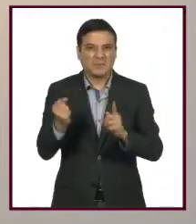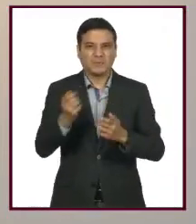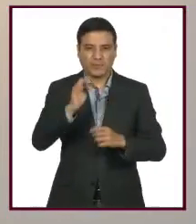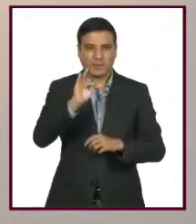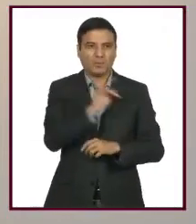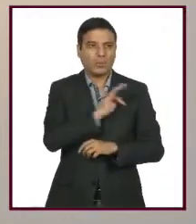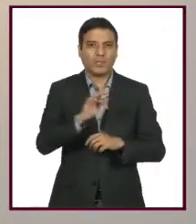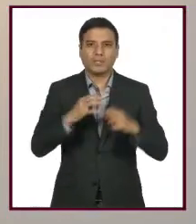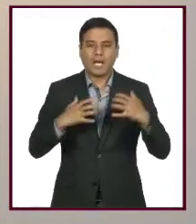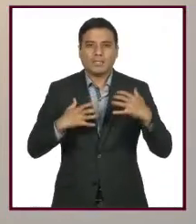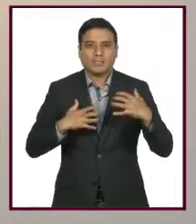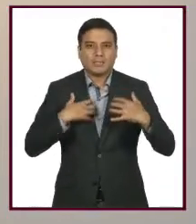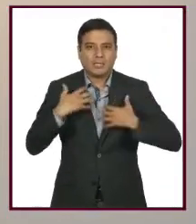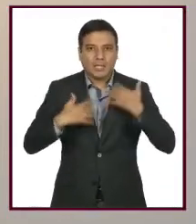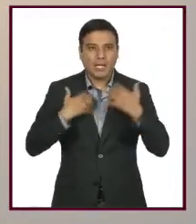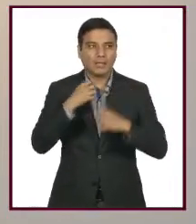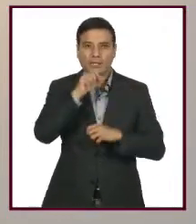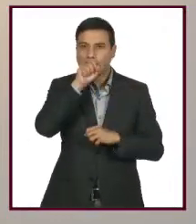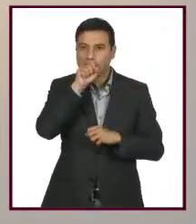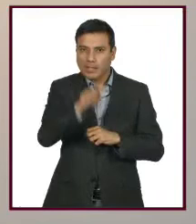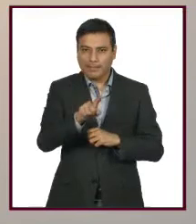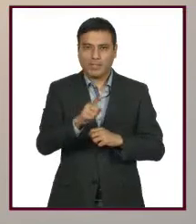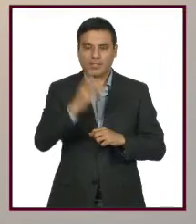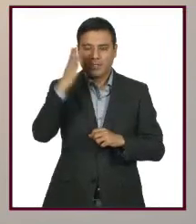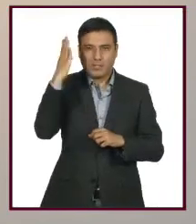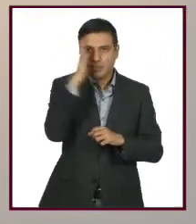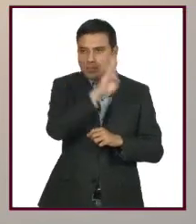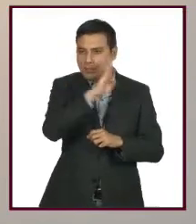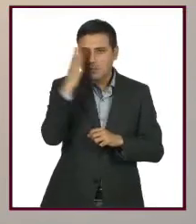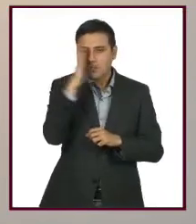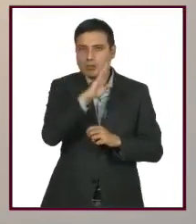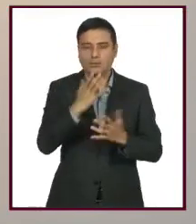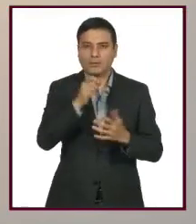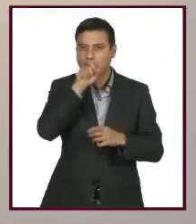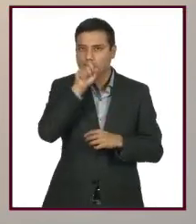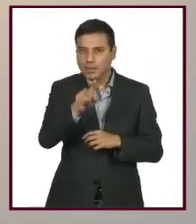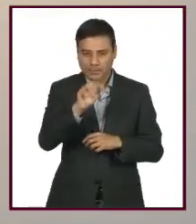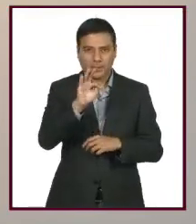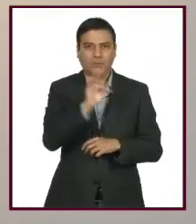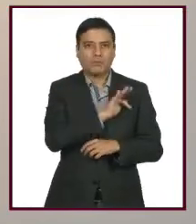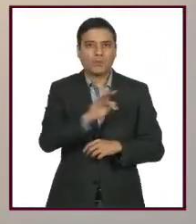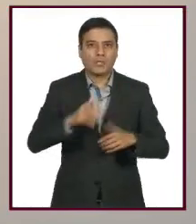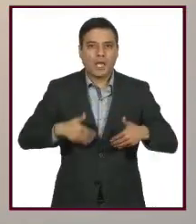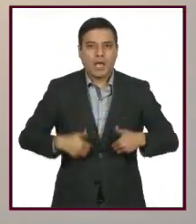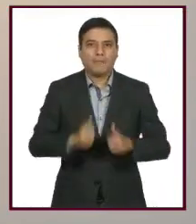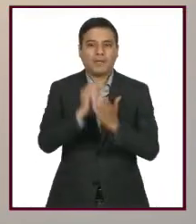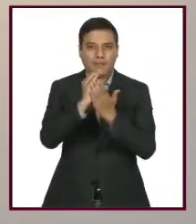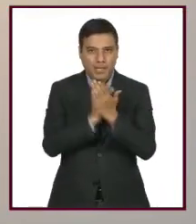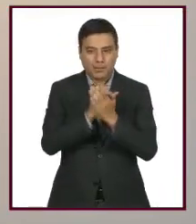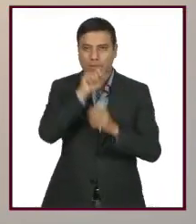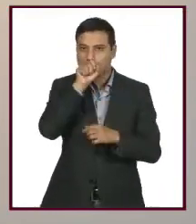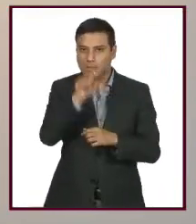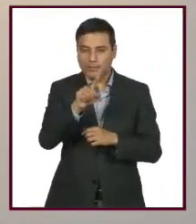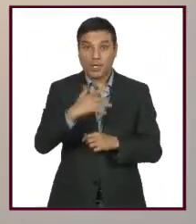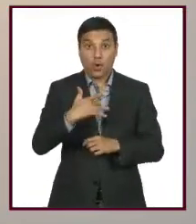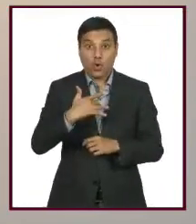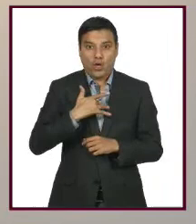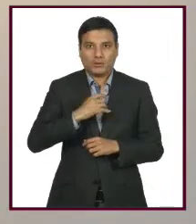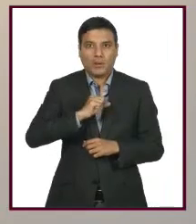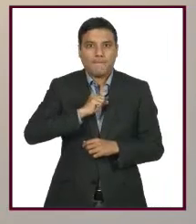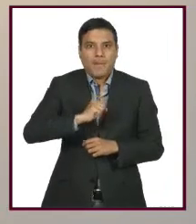ansiedad, cambios en el estado de ánimo, disminuye el apetito, aumenta la frecuencia